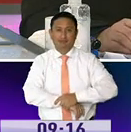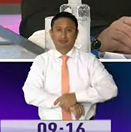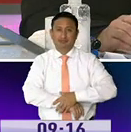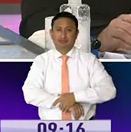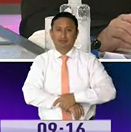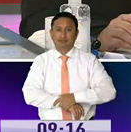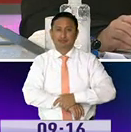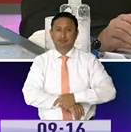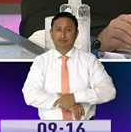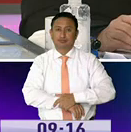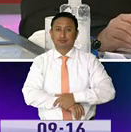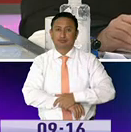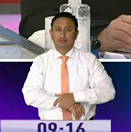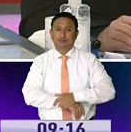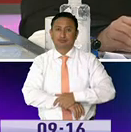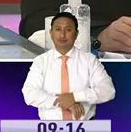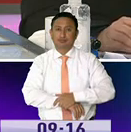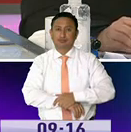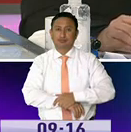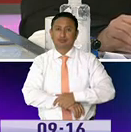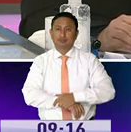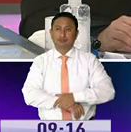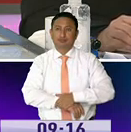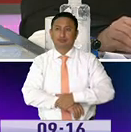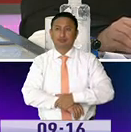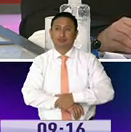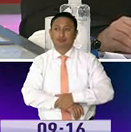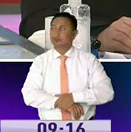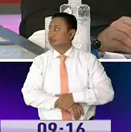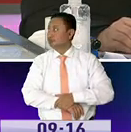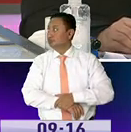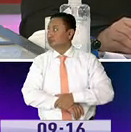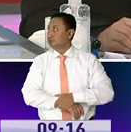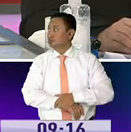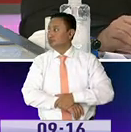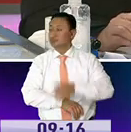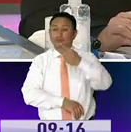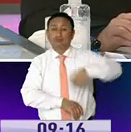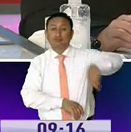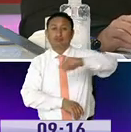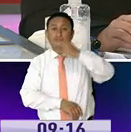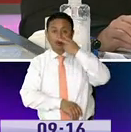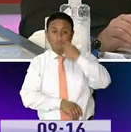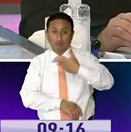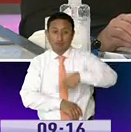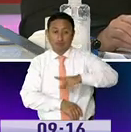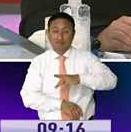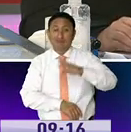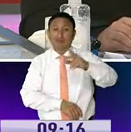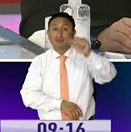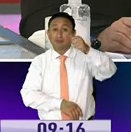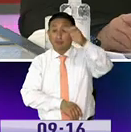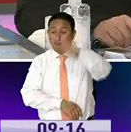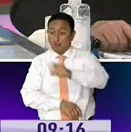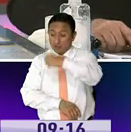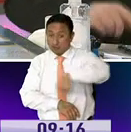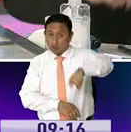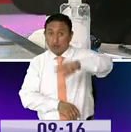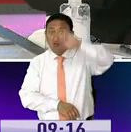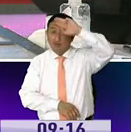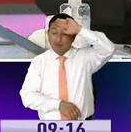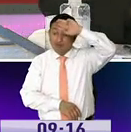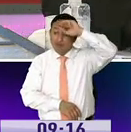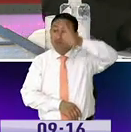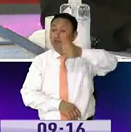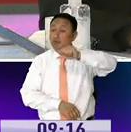están realizando dentro de las medidas preventivas de ingreso a Quito la lectura de la temperatura de todos los ciudadanos que